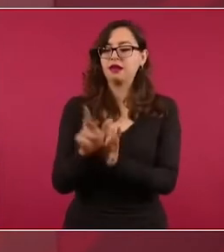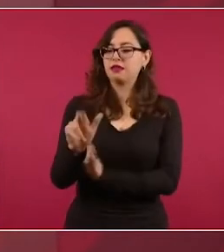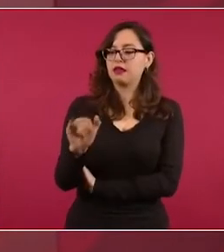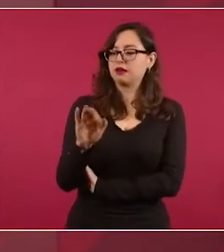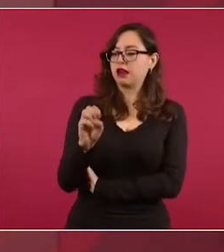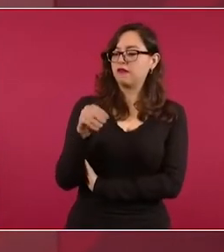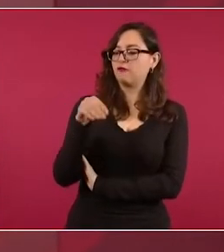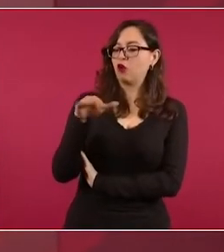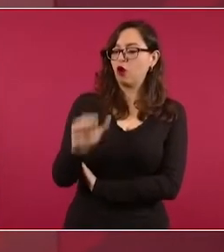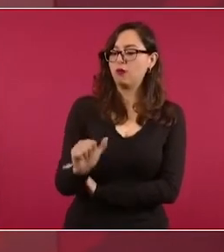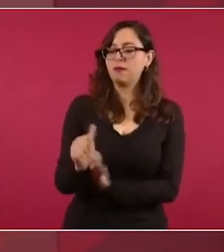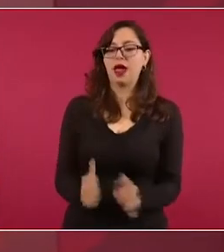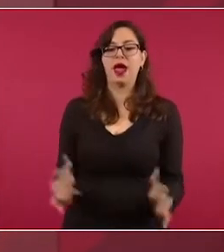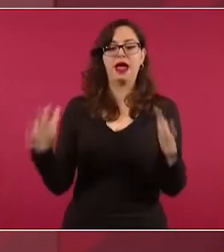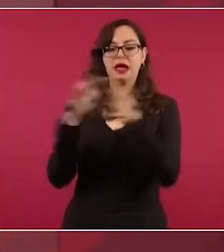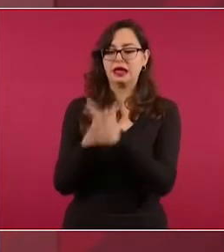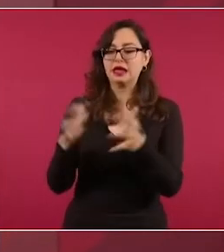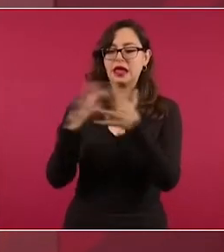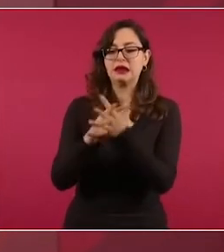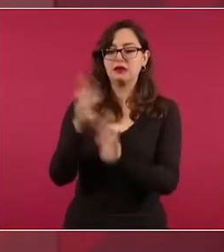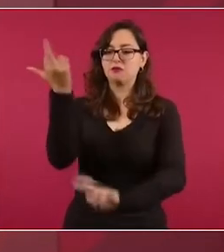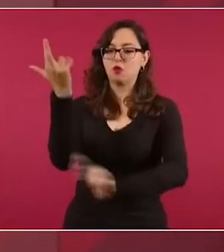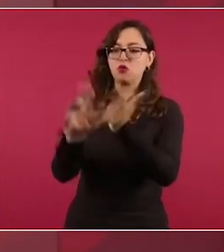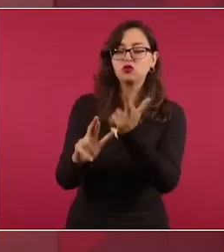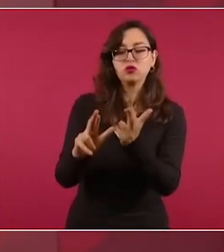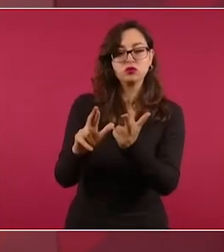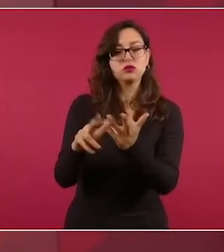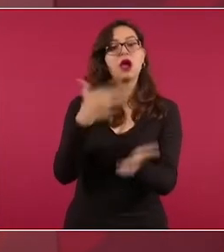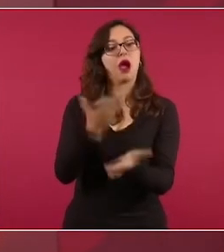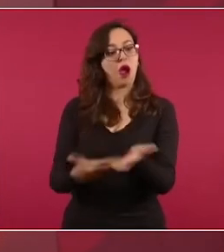nada más que de manera pacífica,